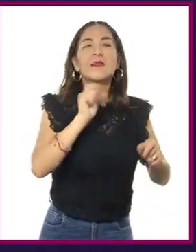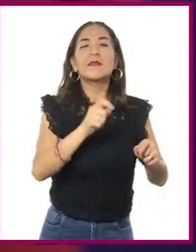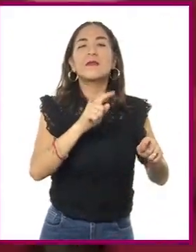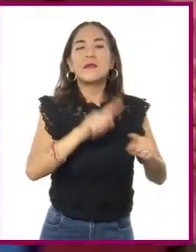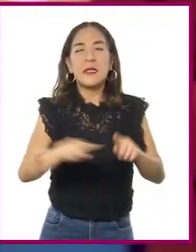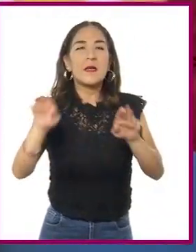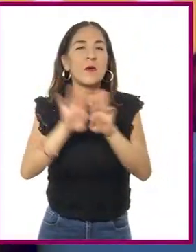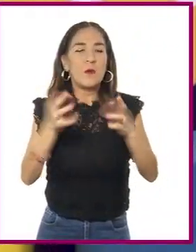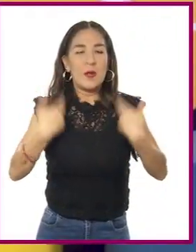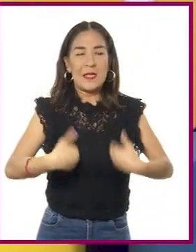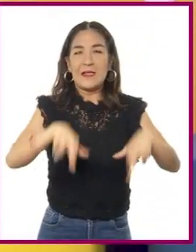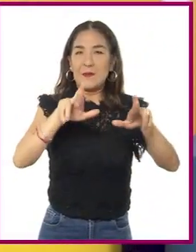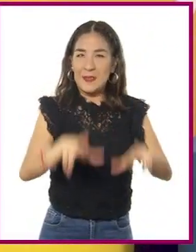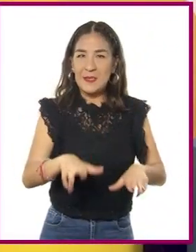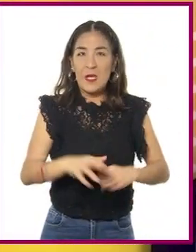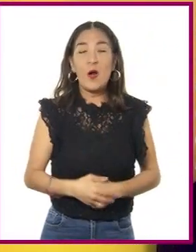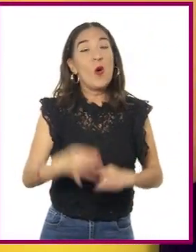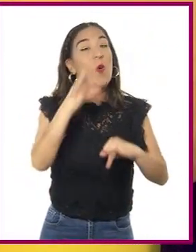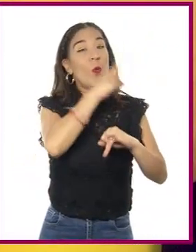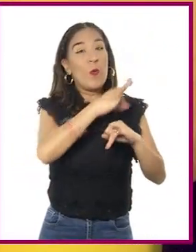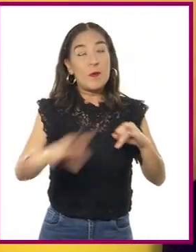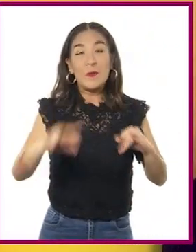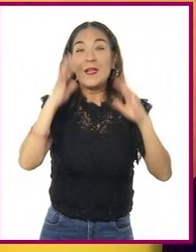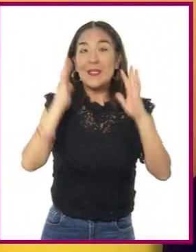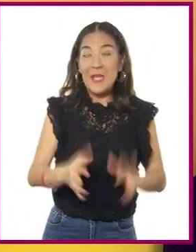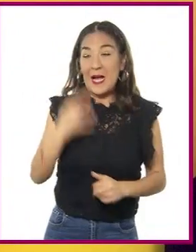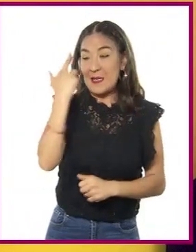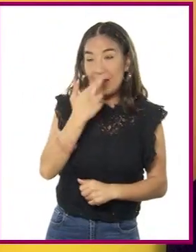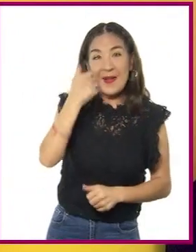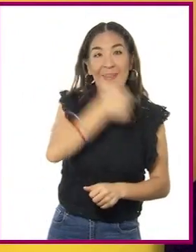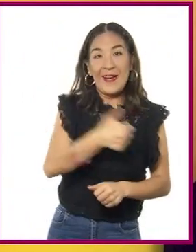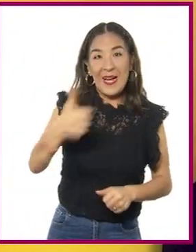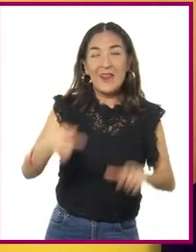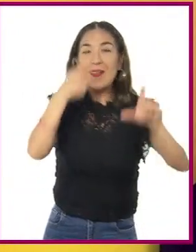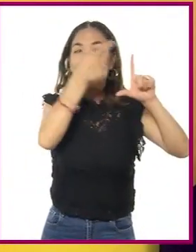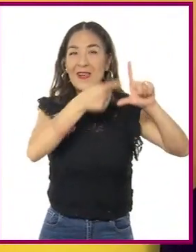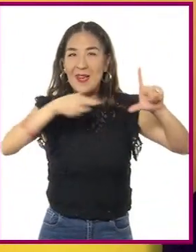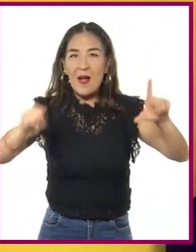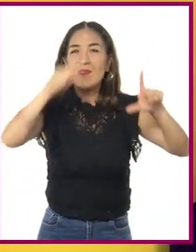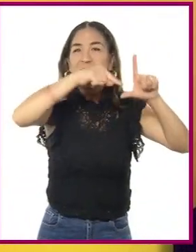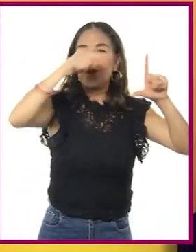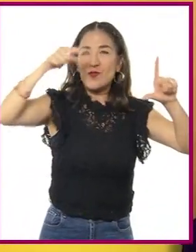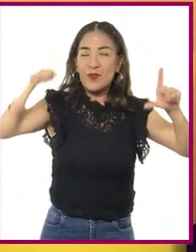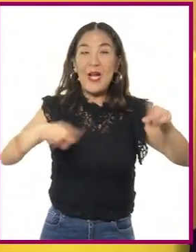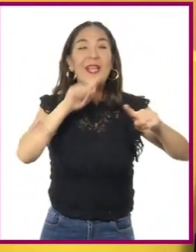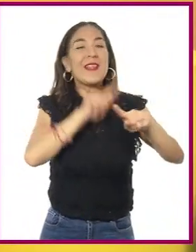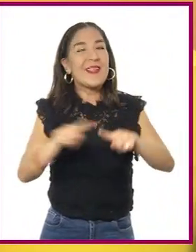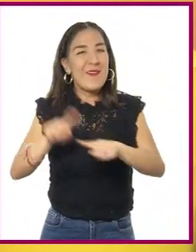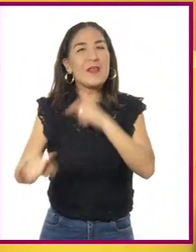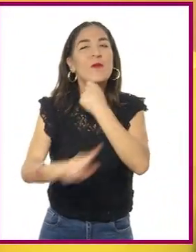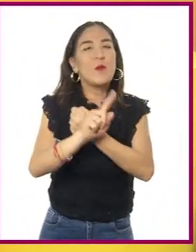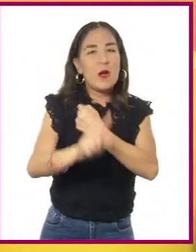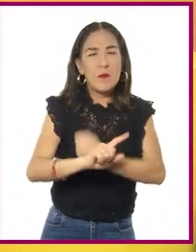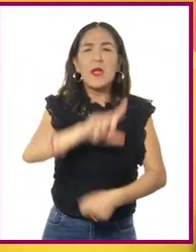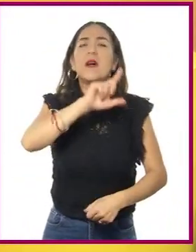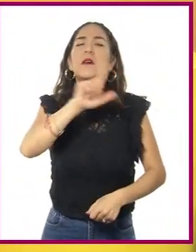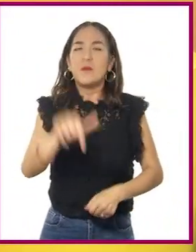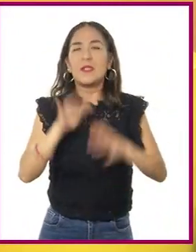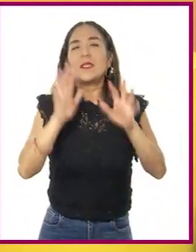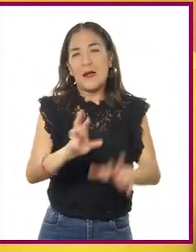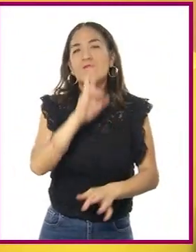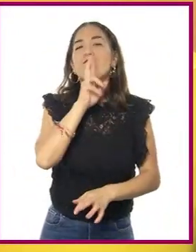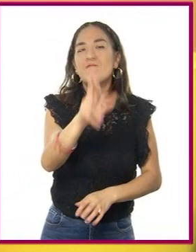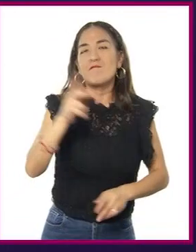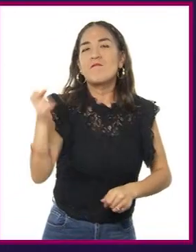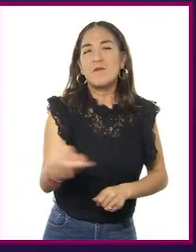representa. Y finalmente, después del análisis de cada una de las gráficas en las diferentes situaciones, se respondieron una serie